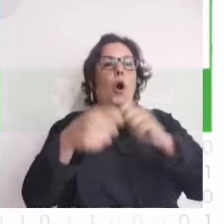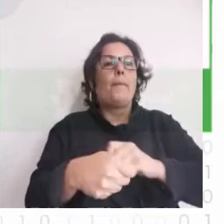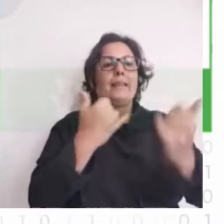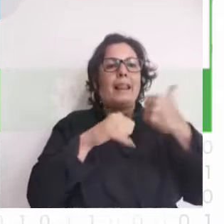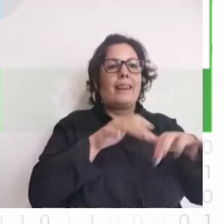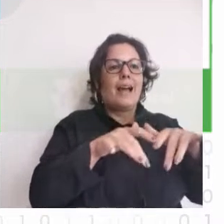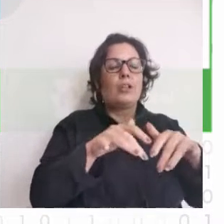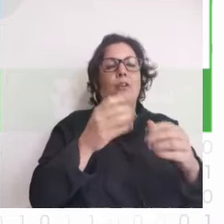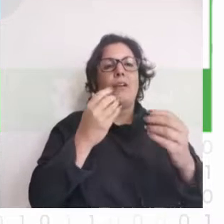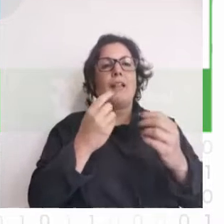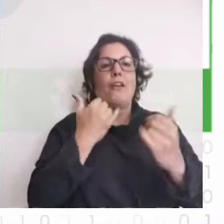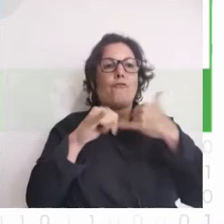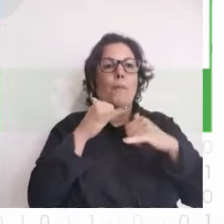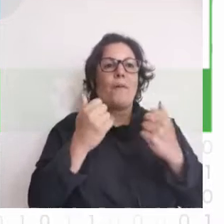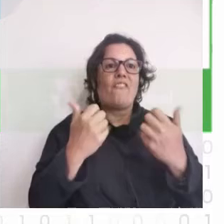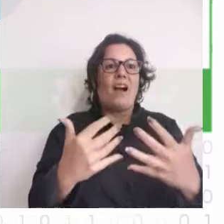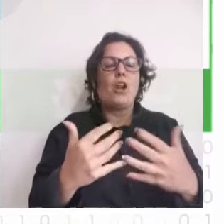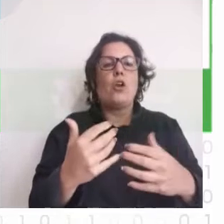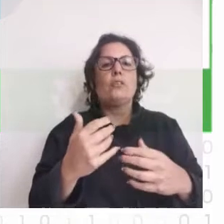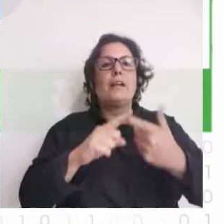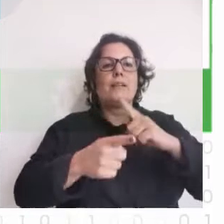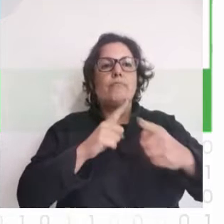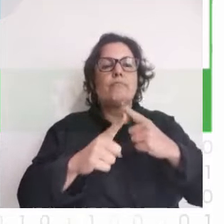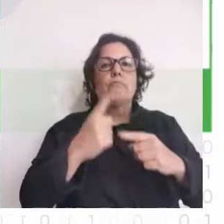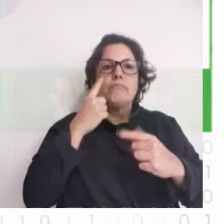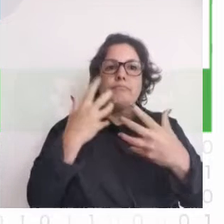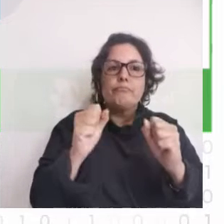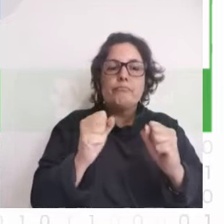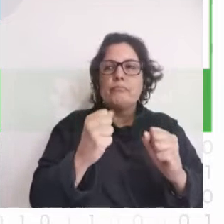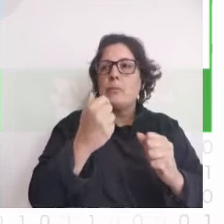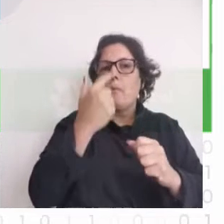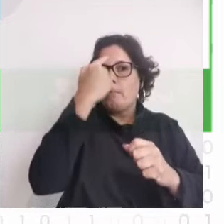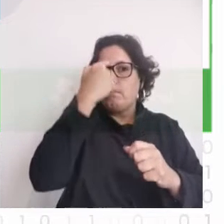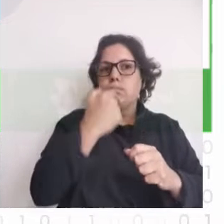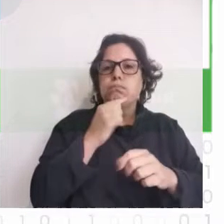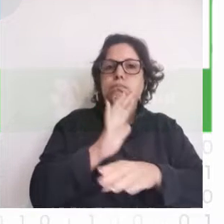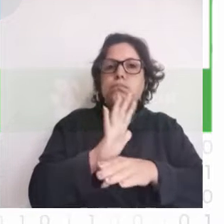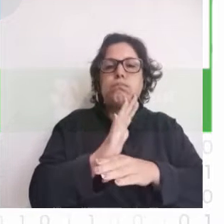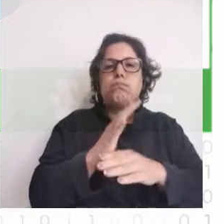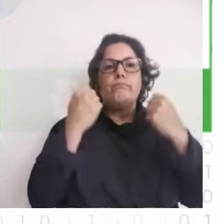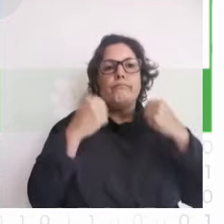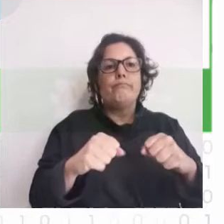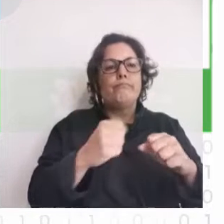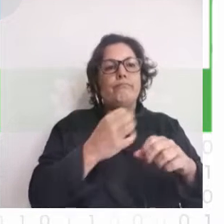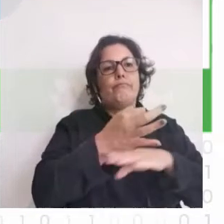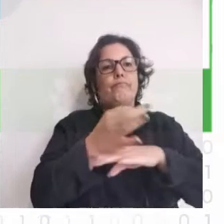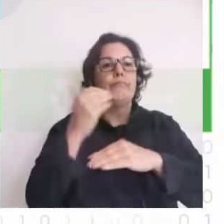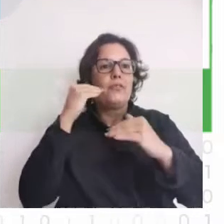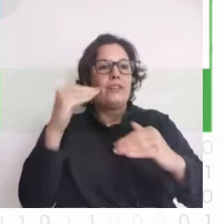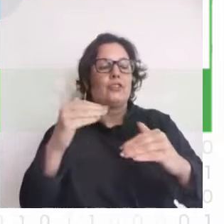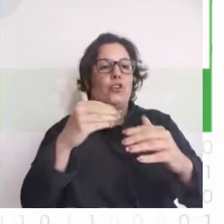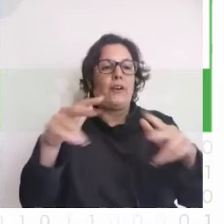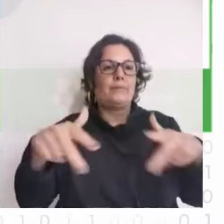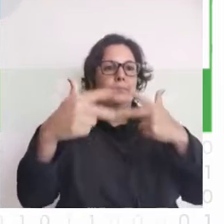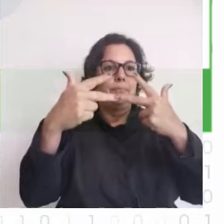información valiosa, que tiene que ver con la identificación de perfiles de las prácticas de los profesores remotos. digamos, nos planteamos